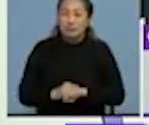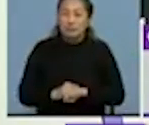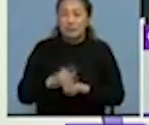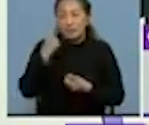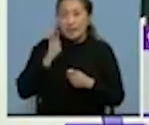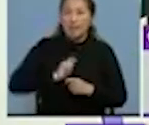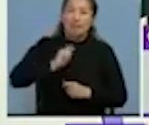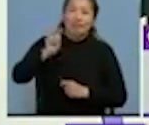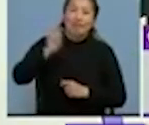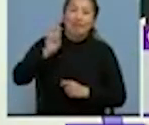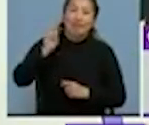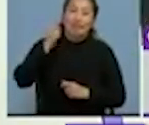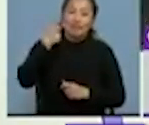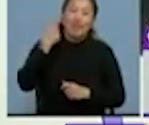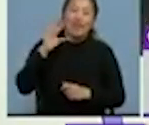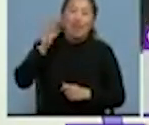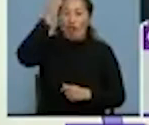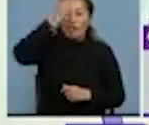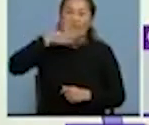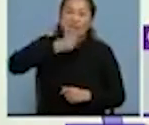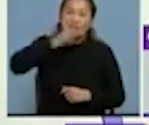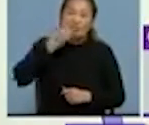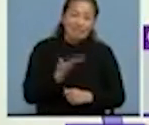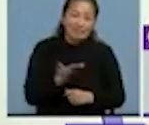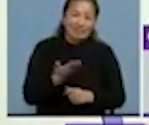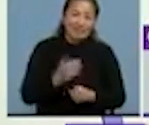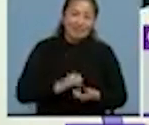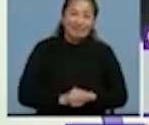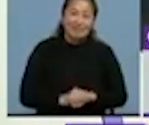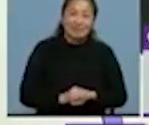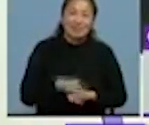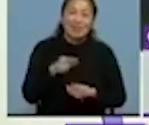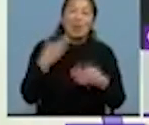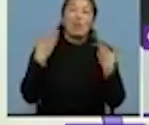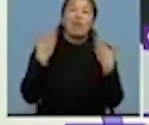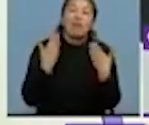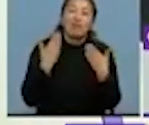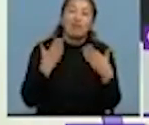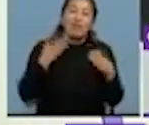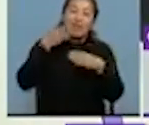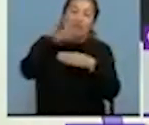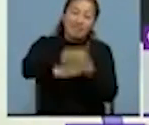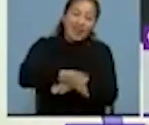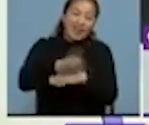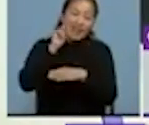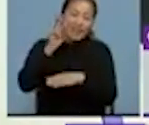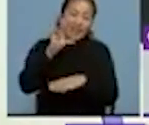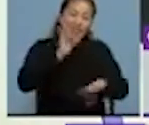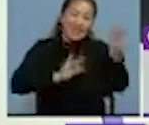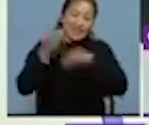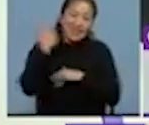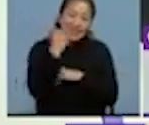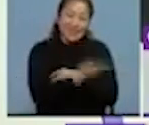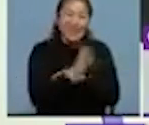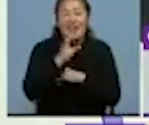Bueno, ahí está, ¿eh? Acá está. Gracias, Héctor. Esto te lo debo a vos. La verdad, la FIFA para poder entrar aquí, la verdad que